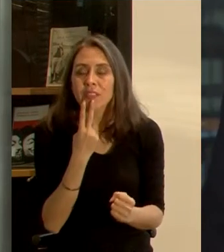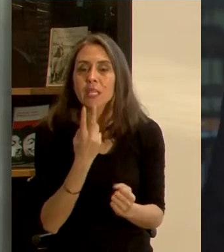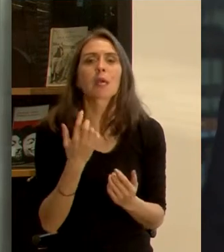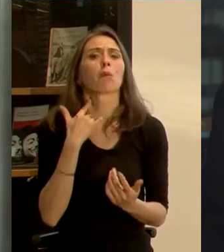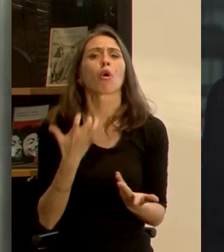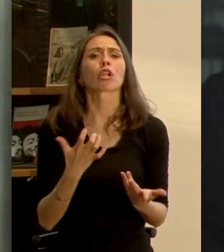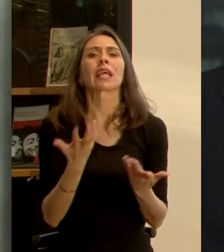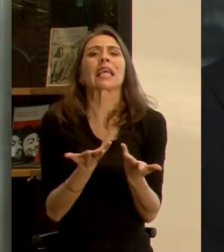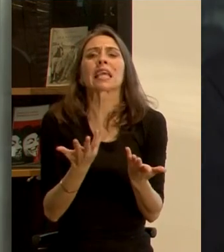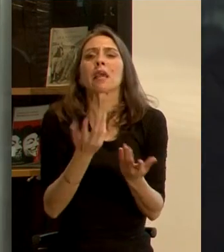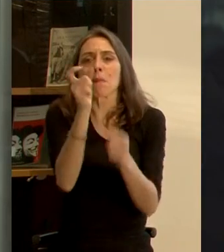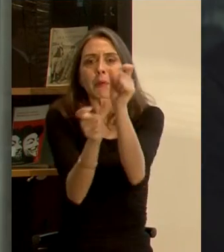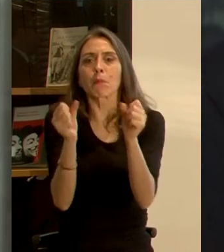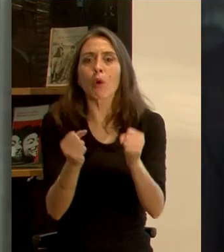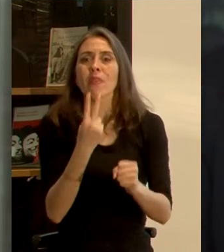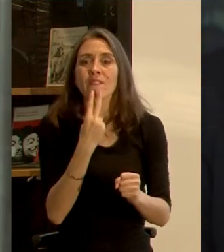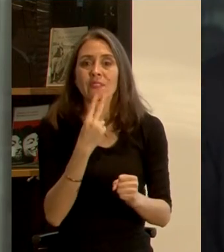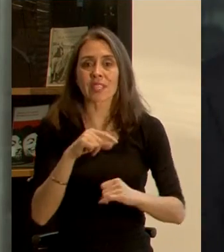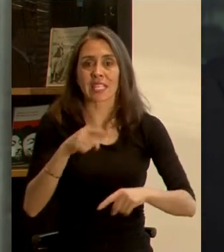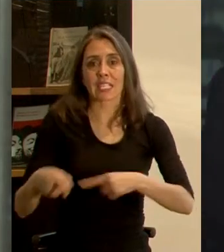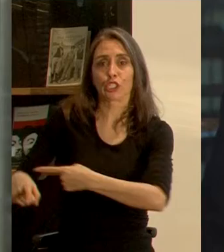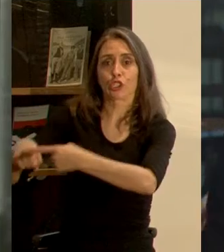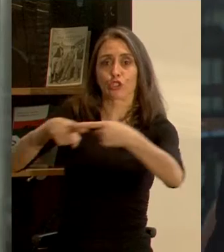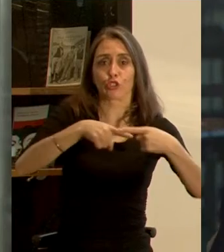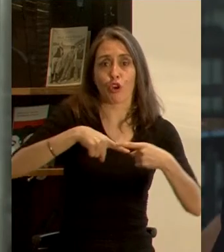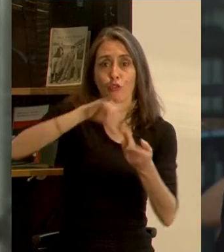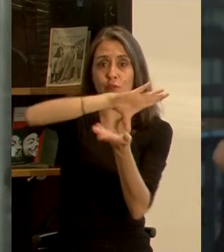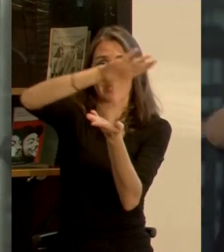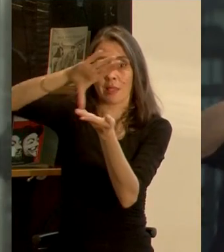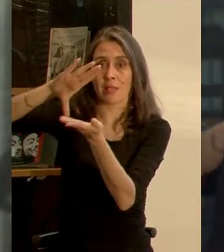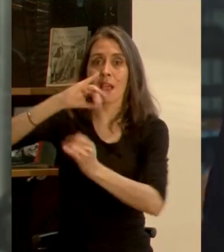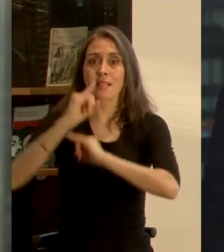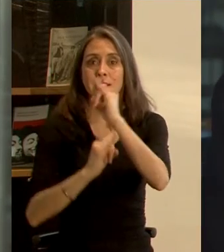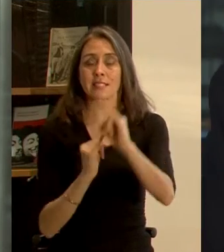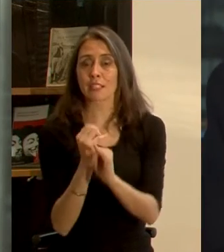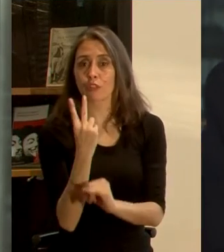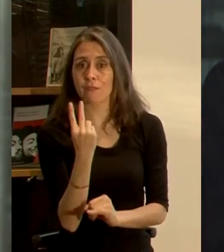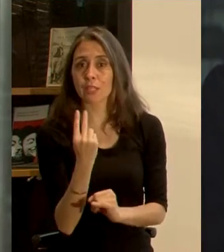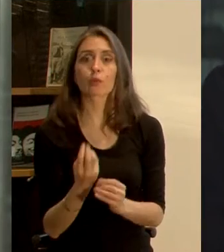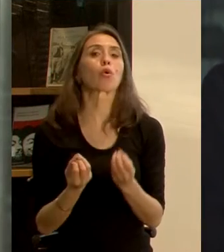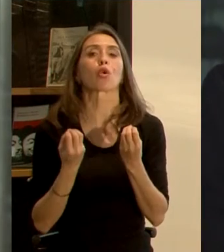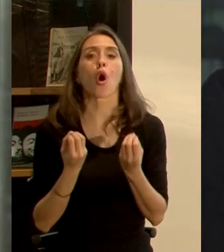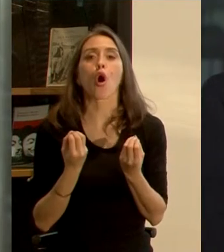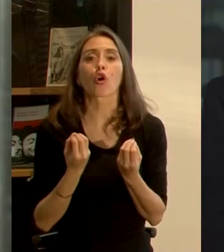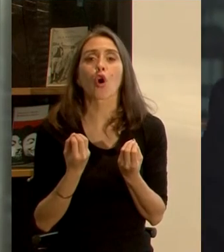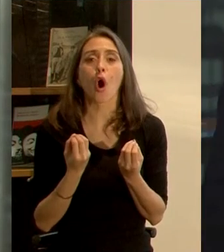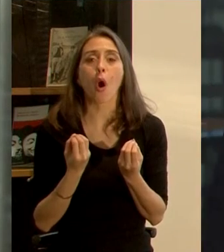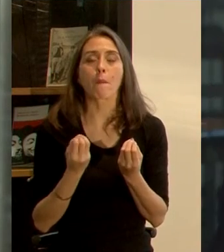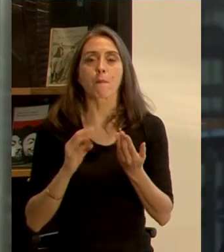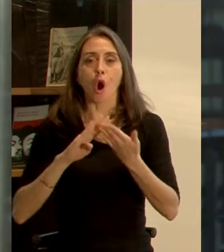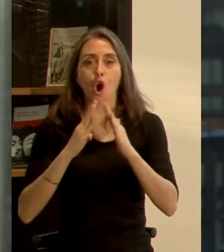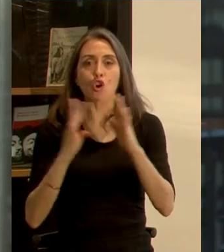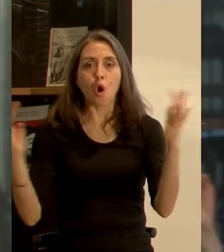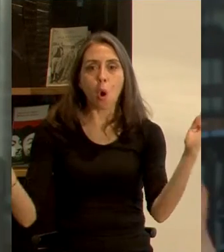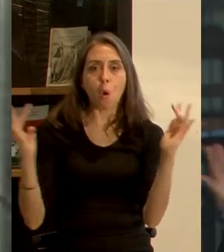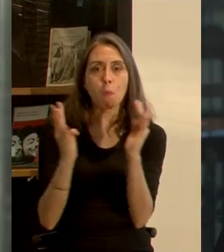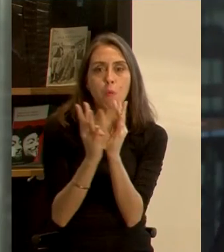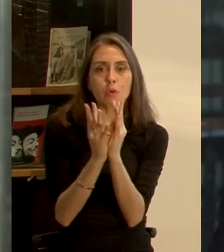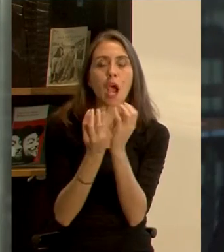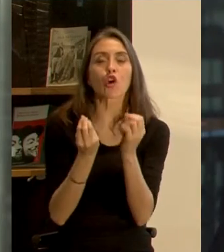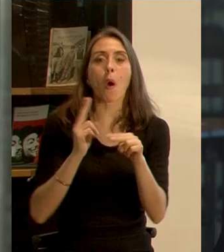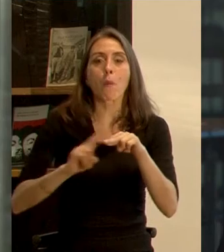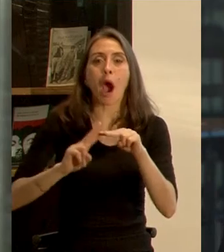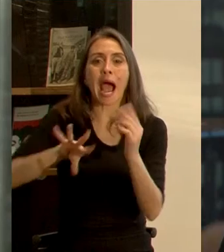para la habitabilidad? Porque en la sociedad del siglo XXI, el factor de cómo se constituye la comunidad, cómo se constituye la